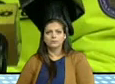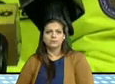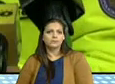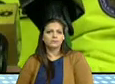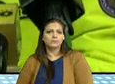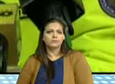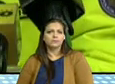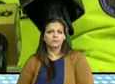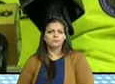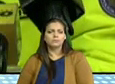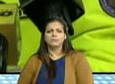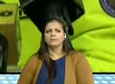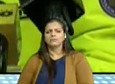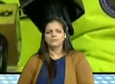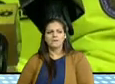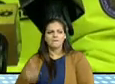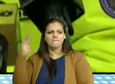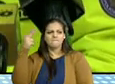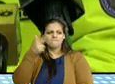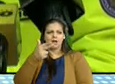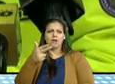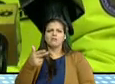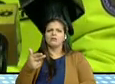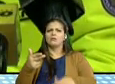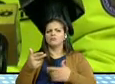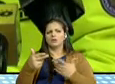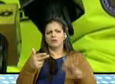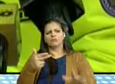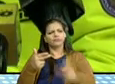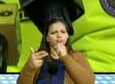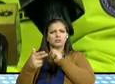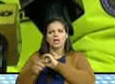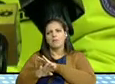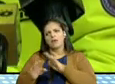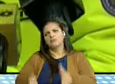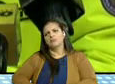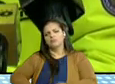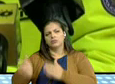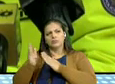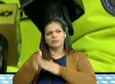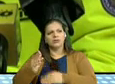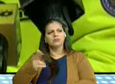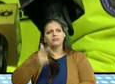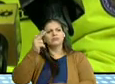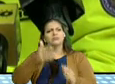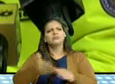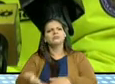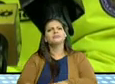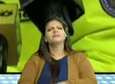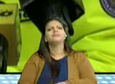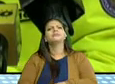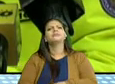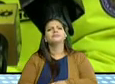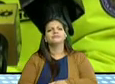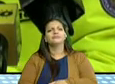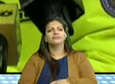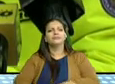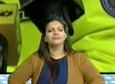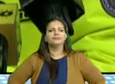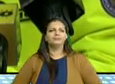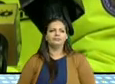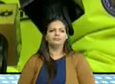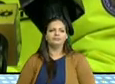la asesinada? Miserable. A ver. Ya hacen tanta maldad, Hugo. ¿Ah? Ya es demasiado eso. Demasiado. Entonces, ¿por qué